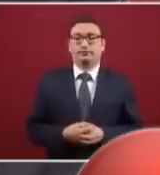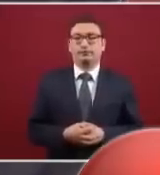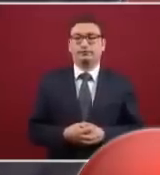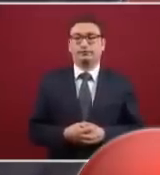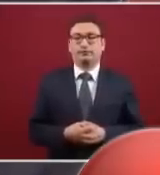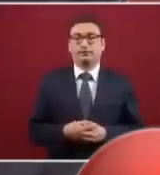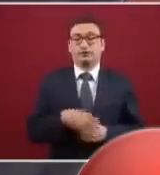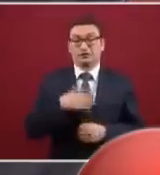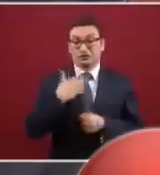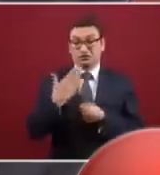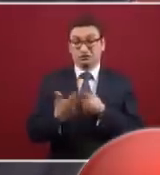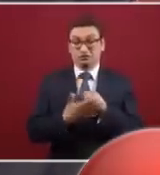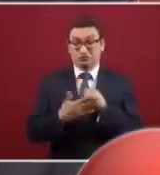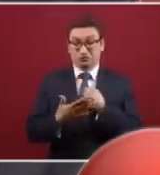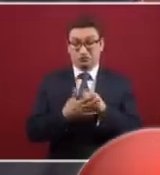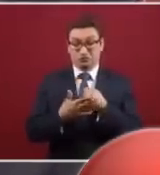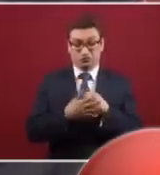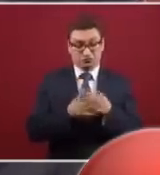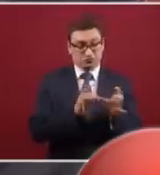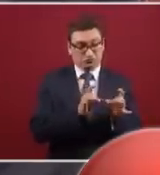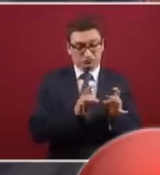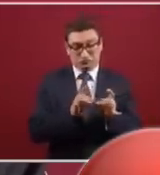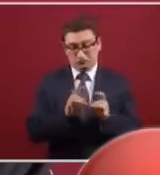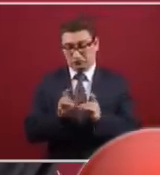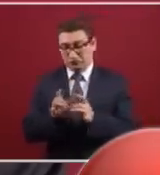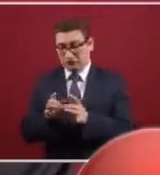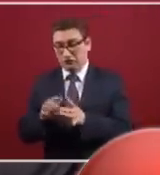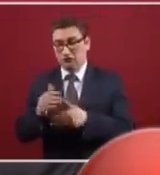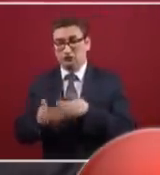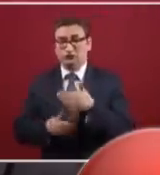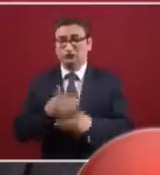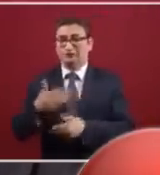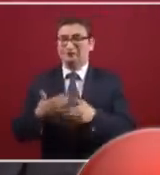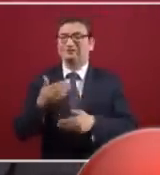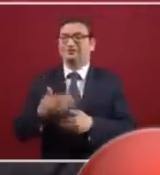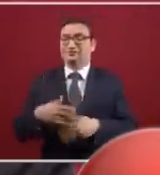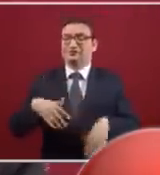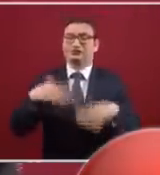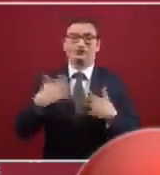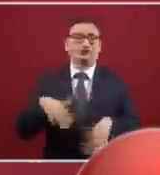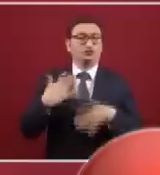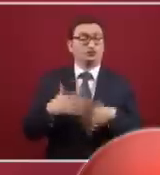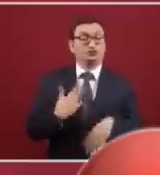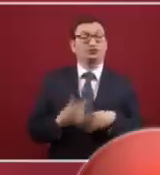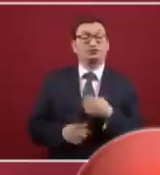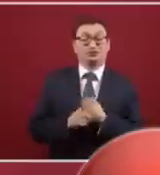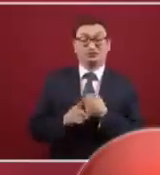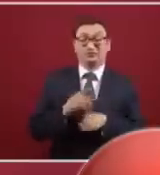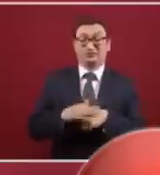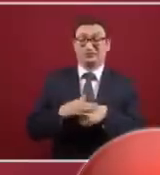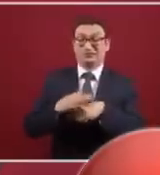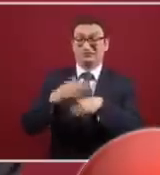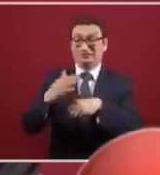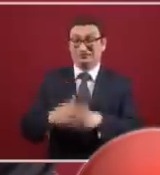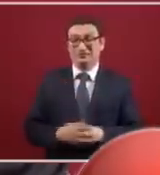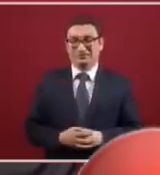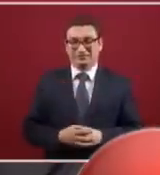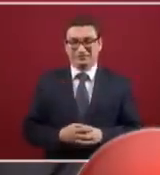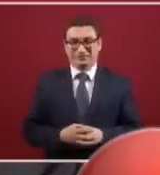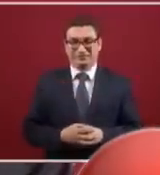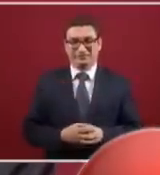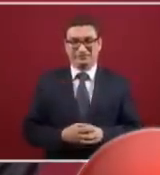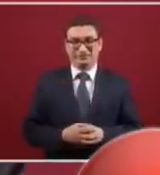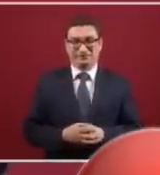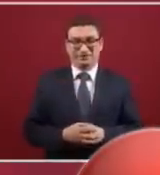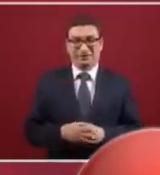más caliente el ambiente. Dicen allá en mi tierra, dice, y lo mejor es lo peor que se